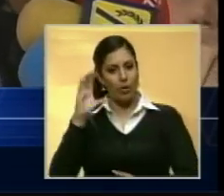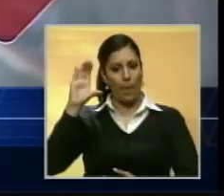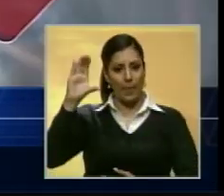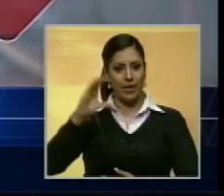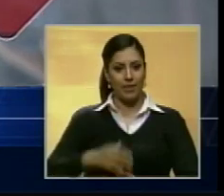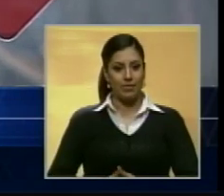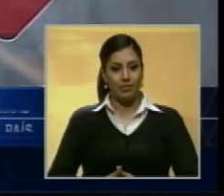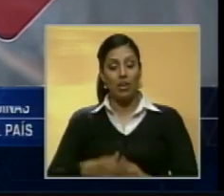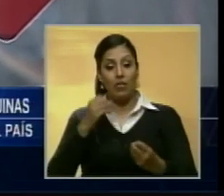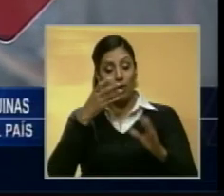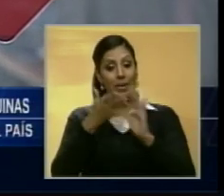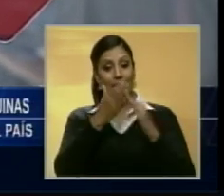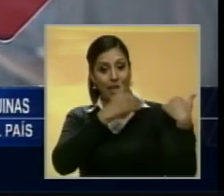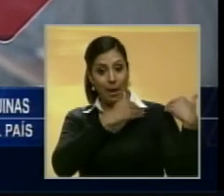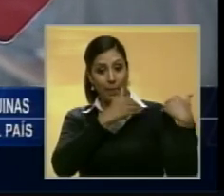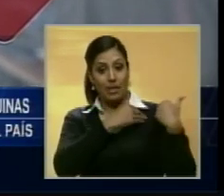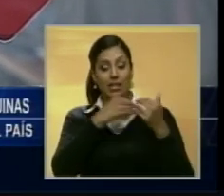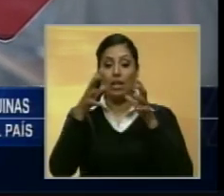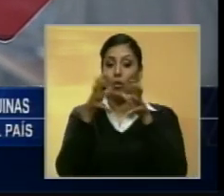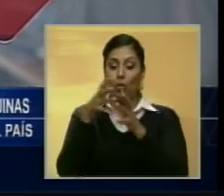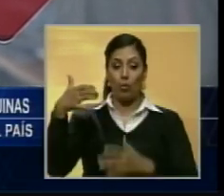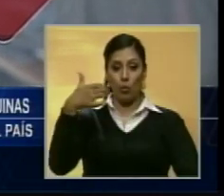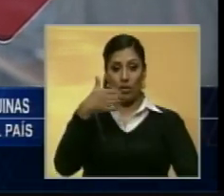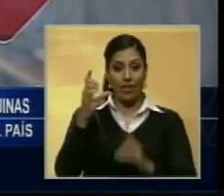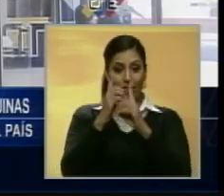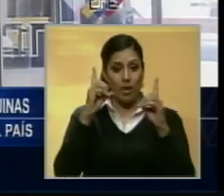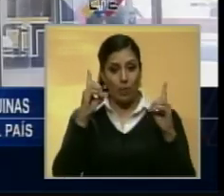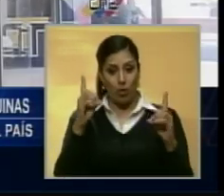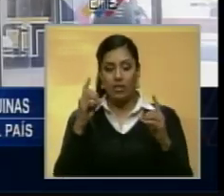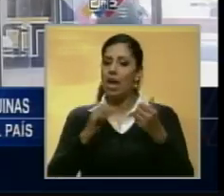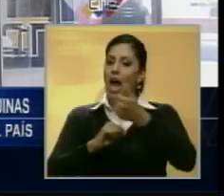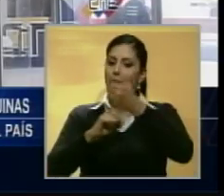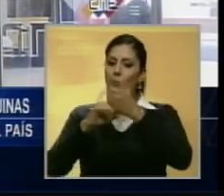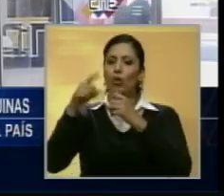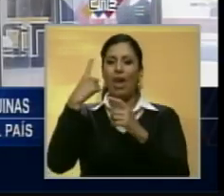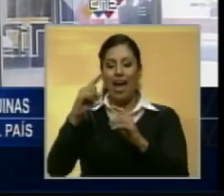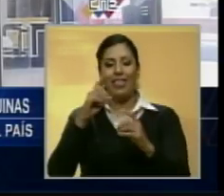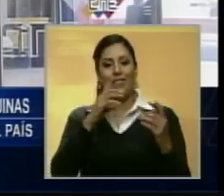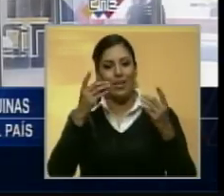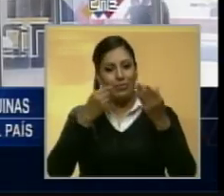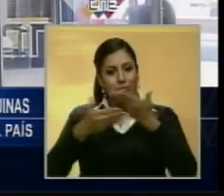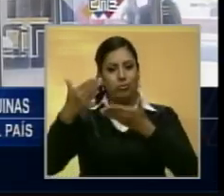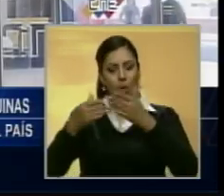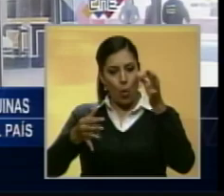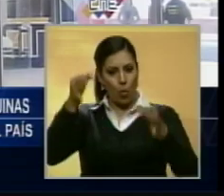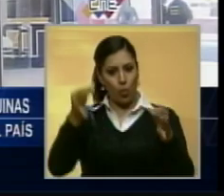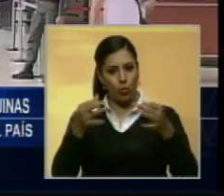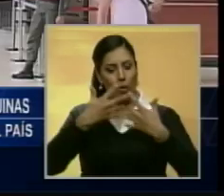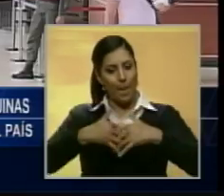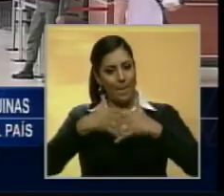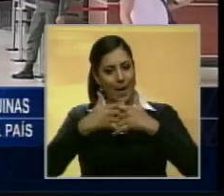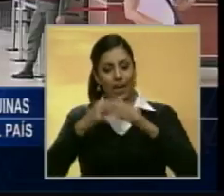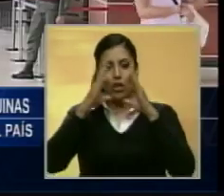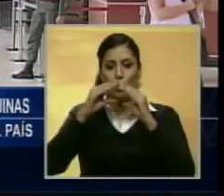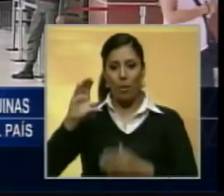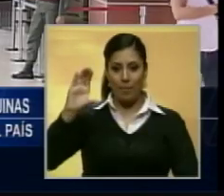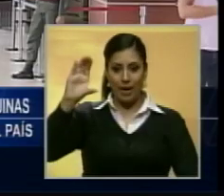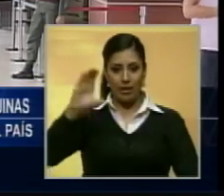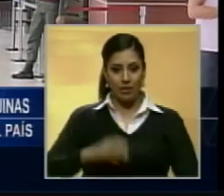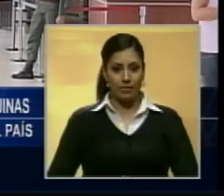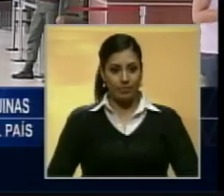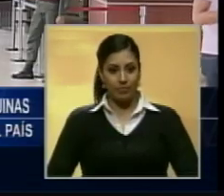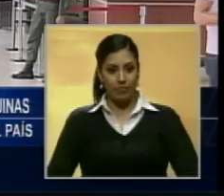país. Márquez, como representante de la Mesa de Unidad Democrática, abogó por que haya una distribución justa de las máquinas en todo el